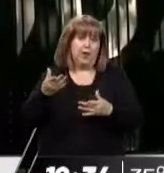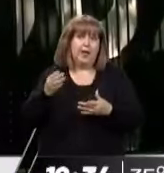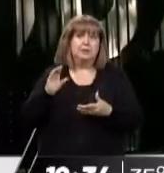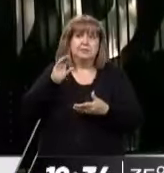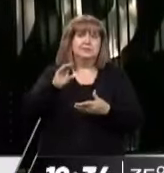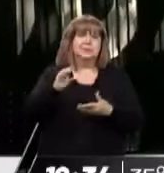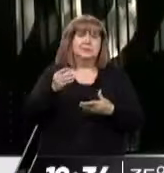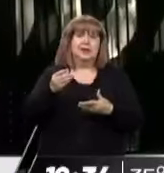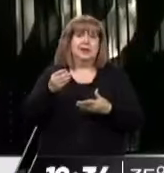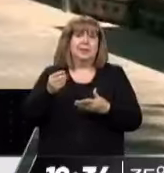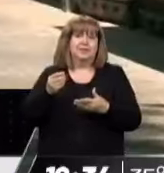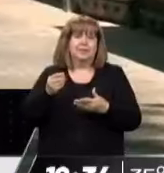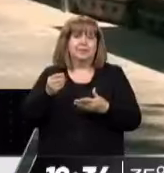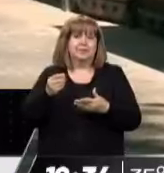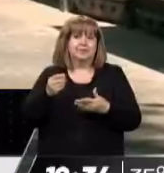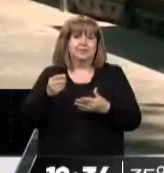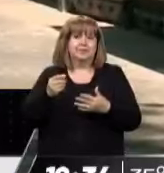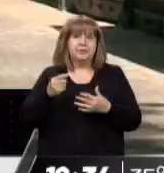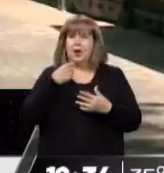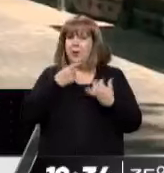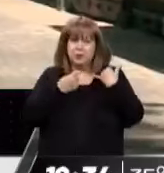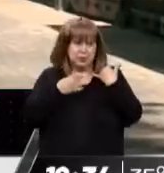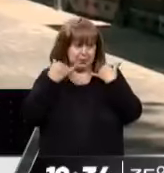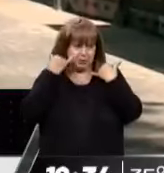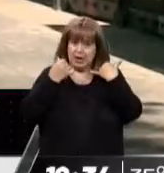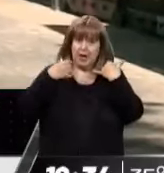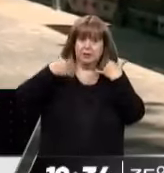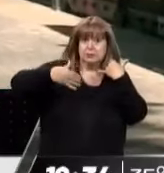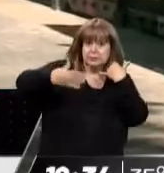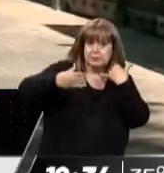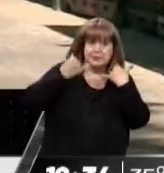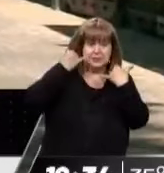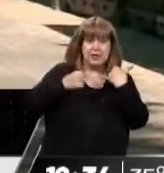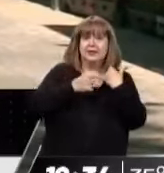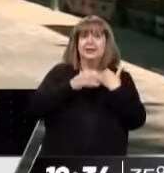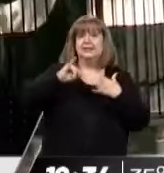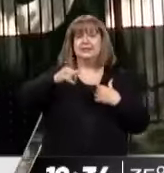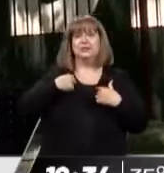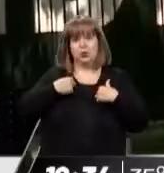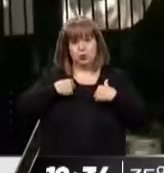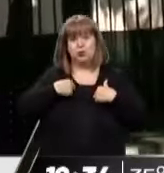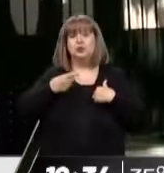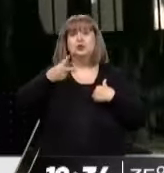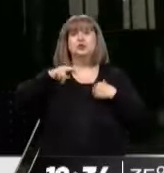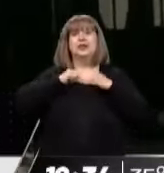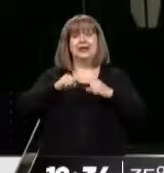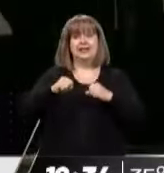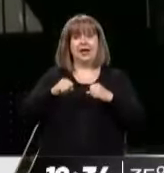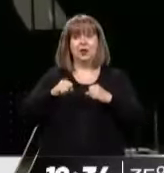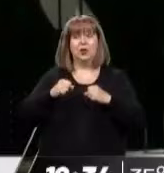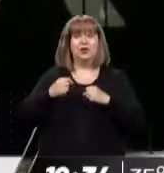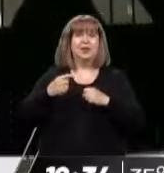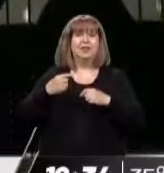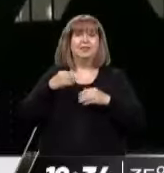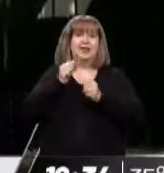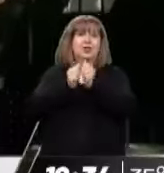¿Pero no hay avances? No, sí. He tenido reuniones yo con el subsecretario de Industria de la provincia.